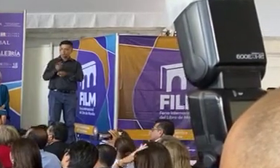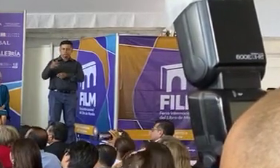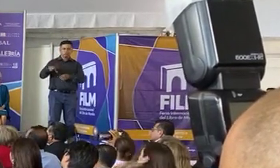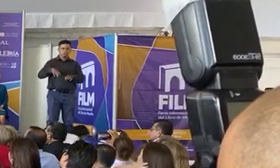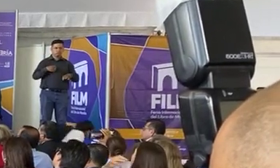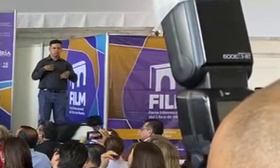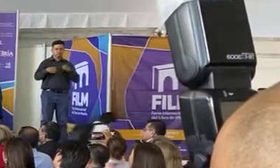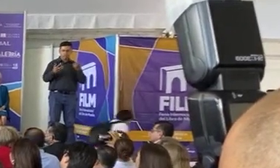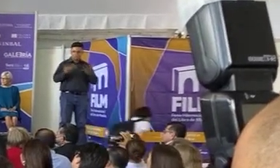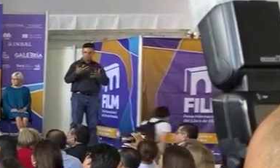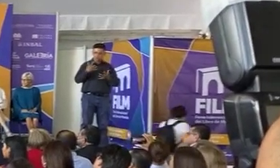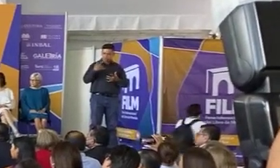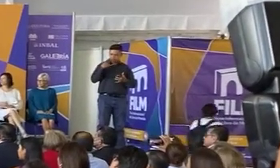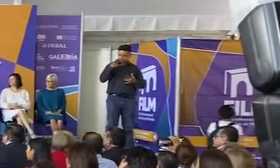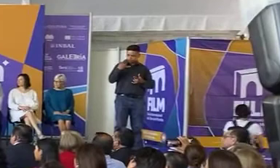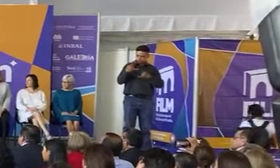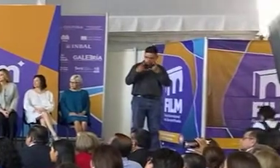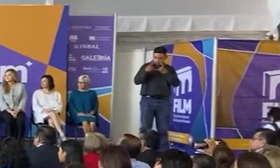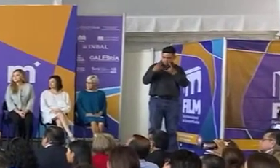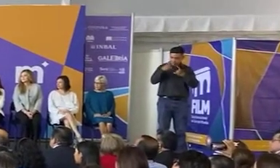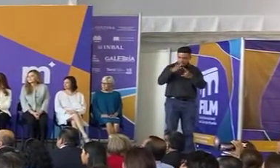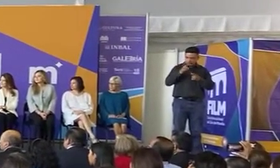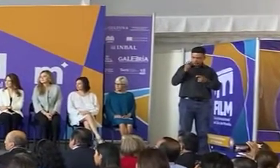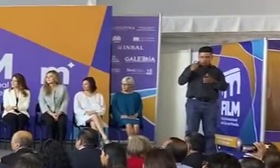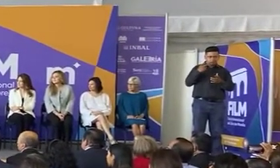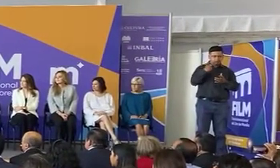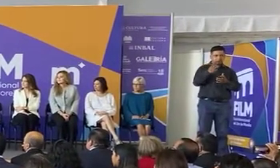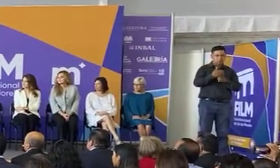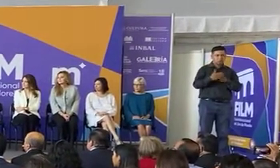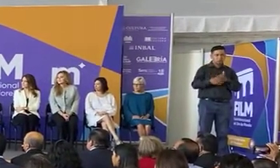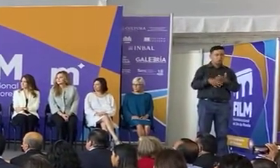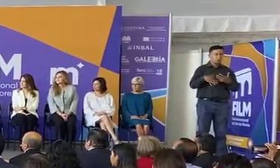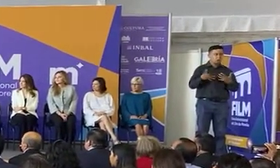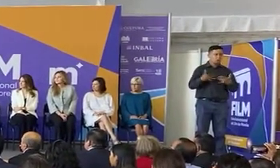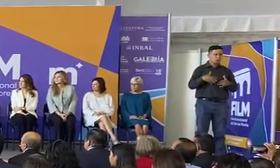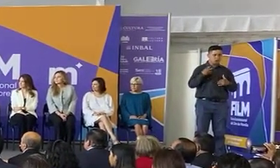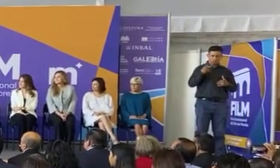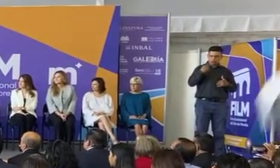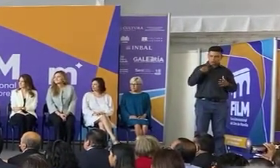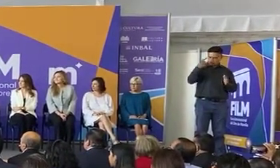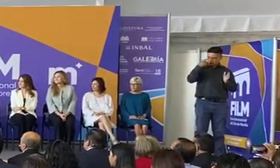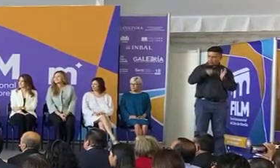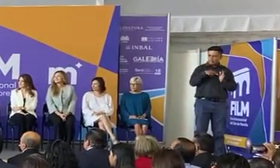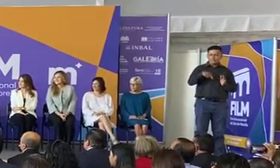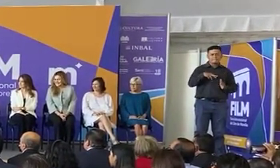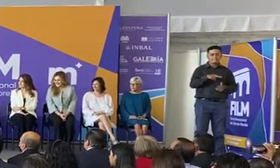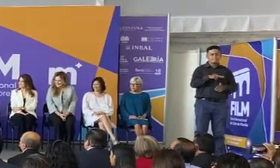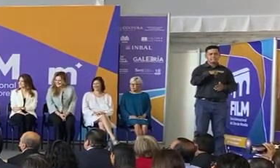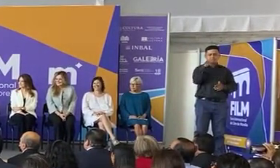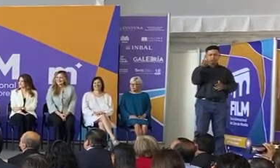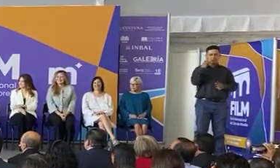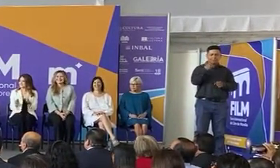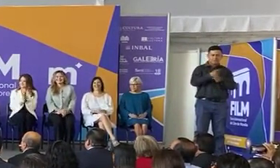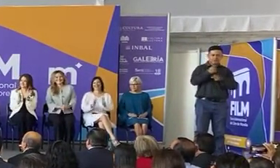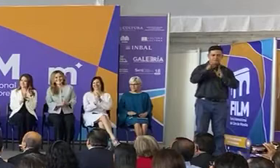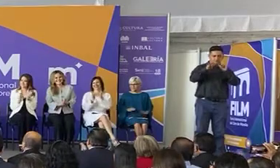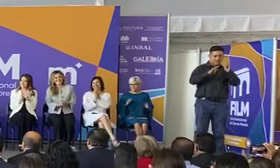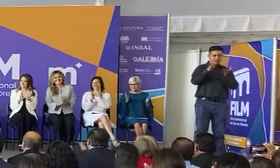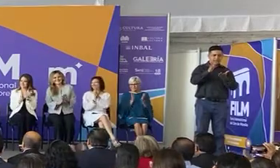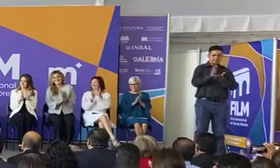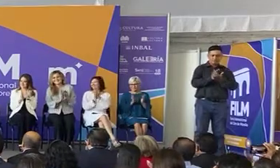logrado y que considero que es la mejor primer feria del libro. Muchas